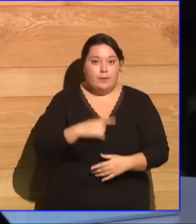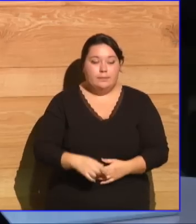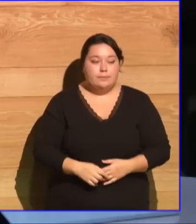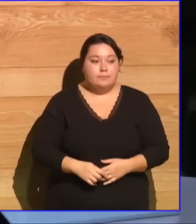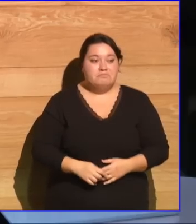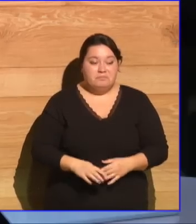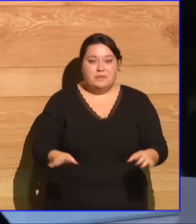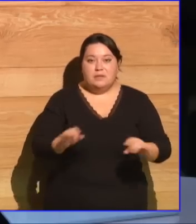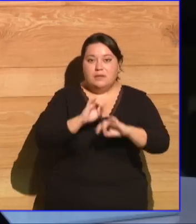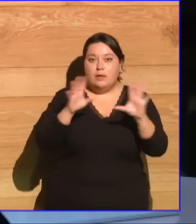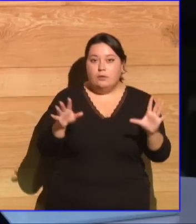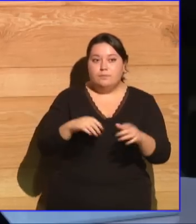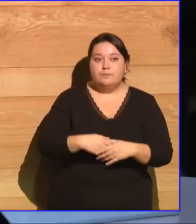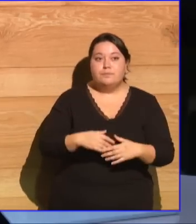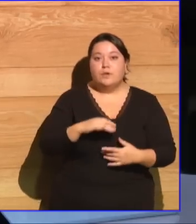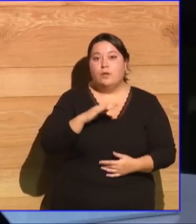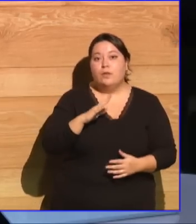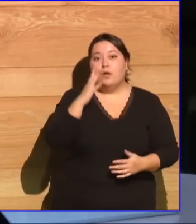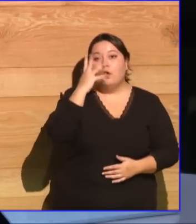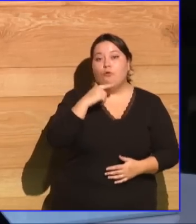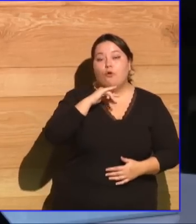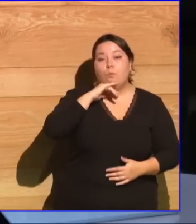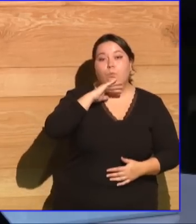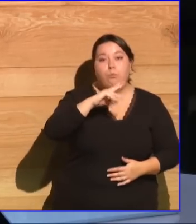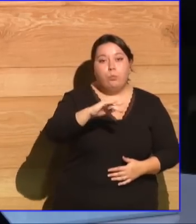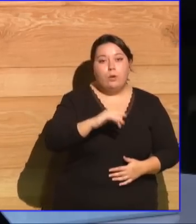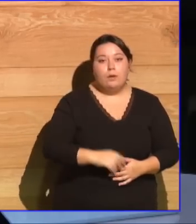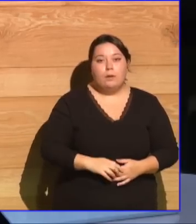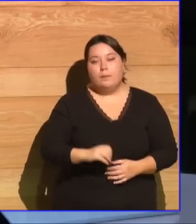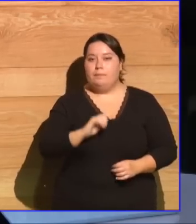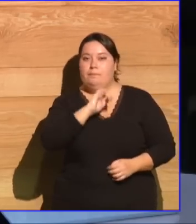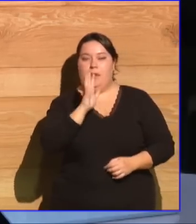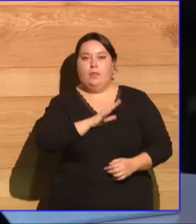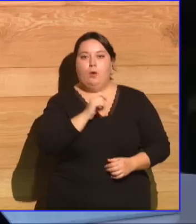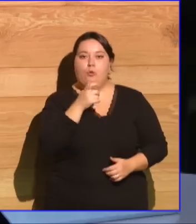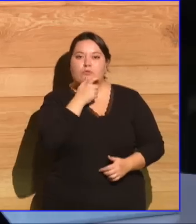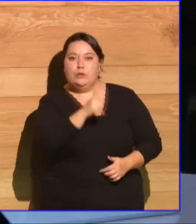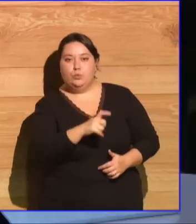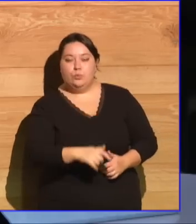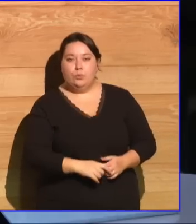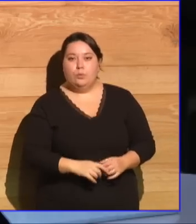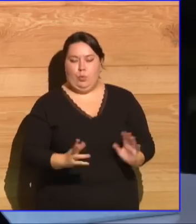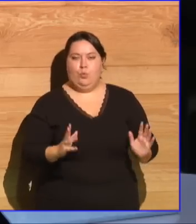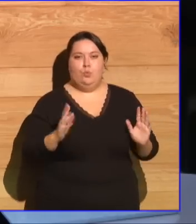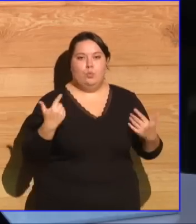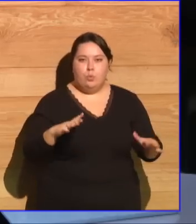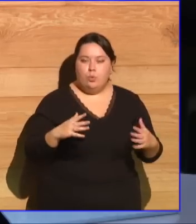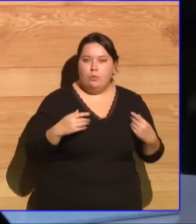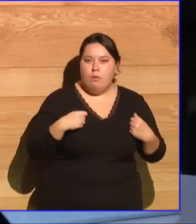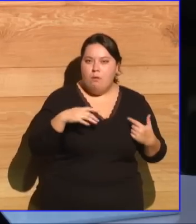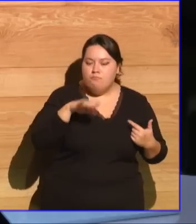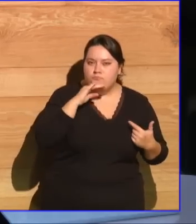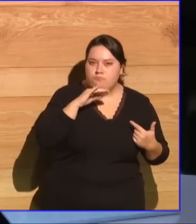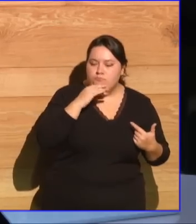claro, lo que sucedió con El color púrpura se vivió como una especie de insulto casi. Él lo vivió muy